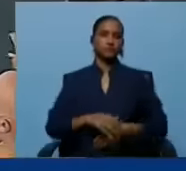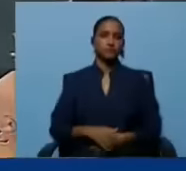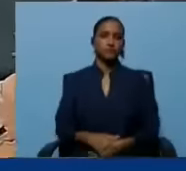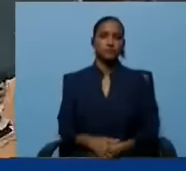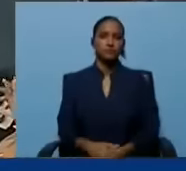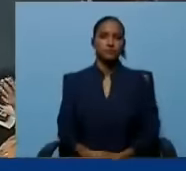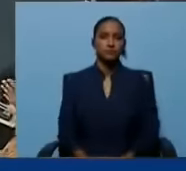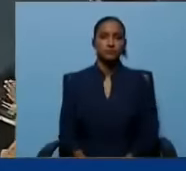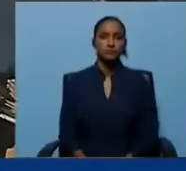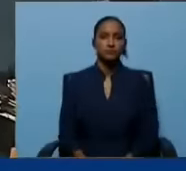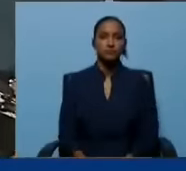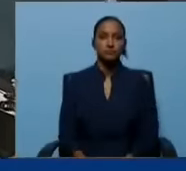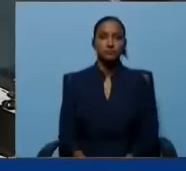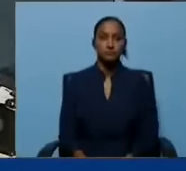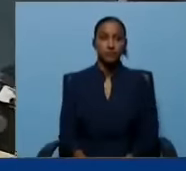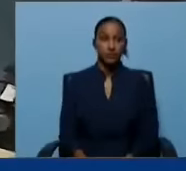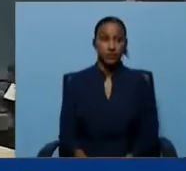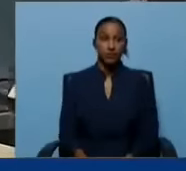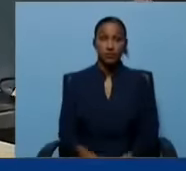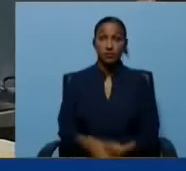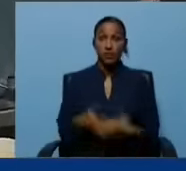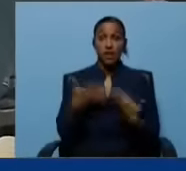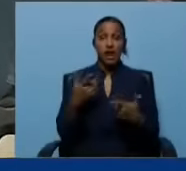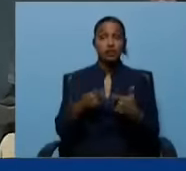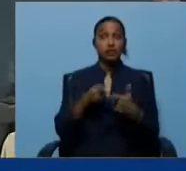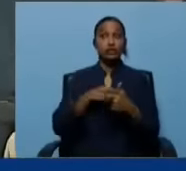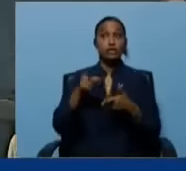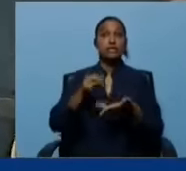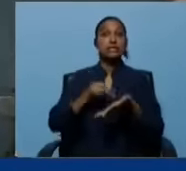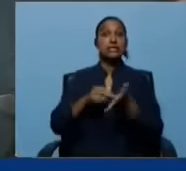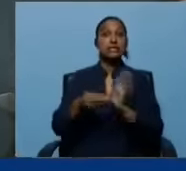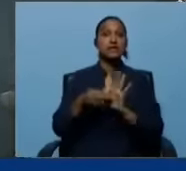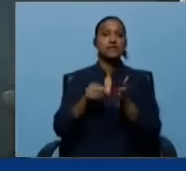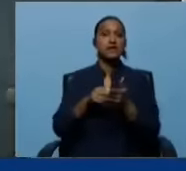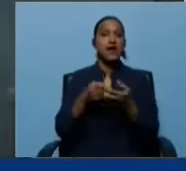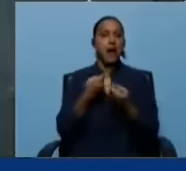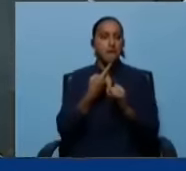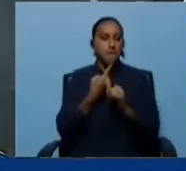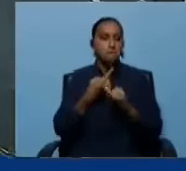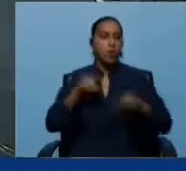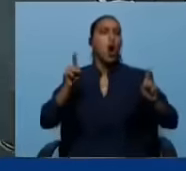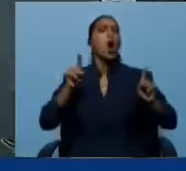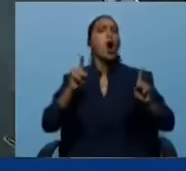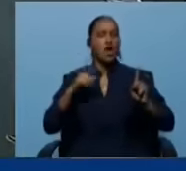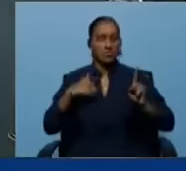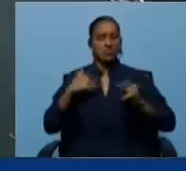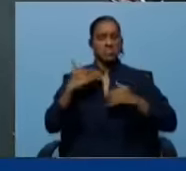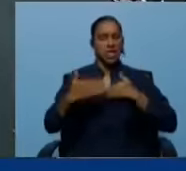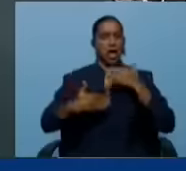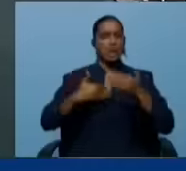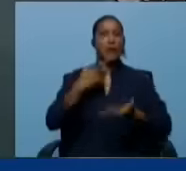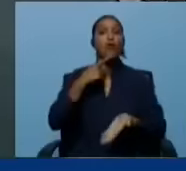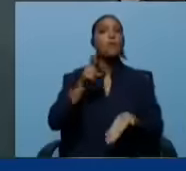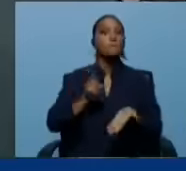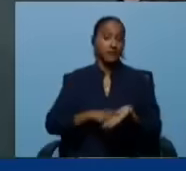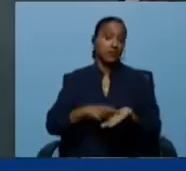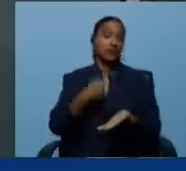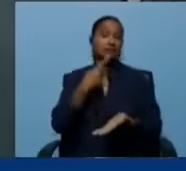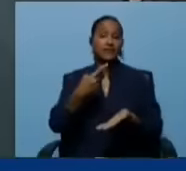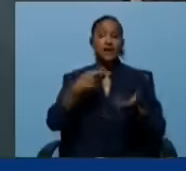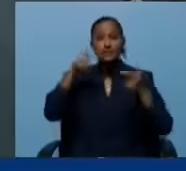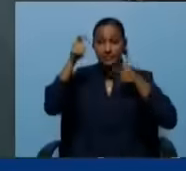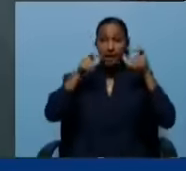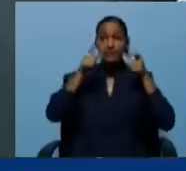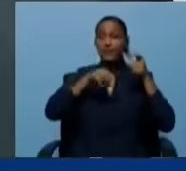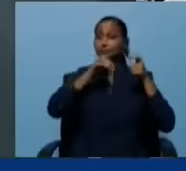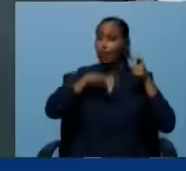Una profecía que, como decía el comandante Chávez, lo que hizo fue cumplirse, lamentablemente. En nombre